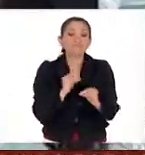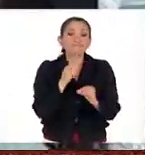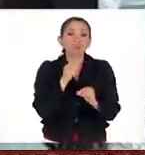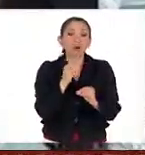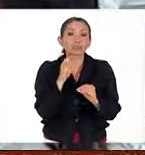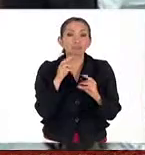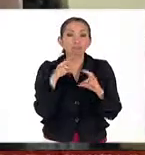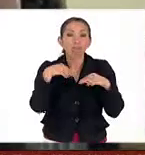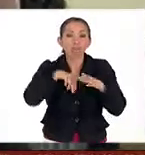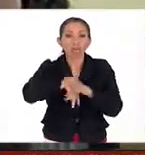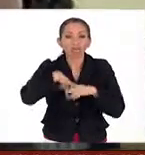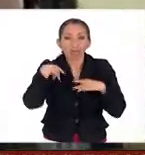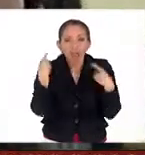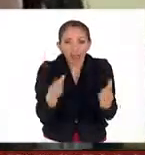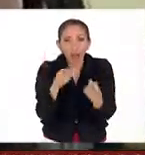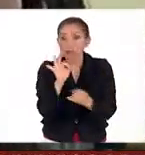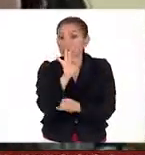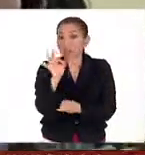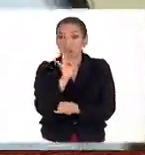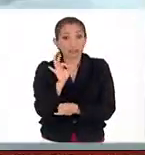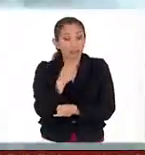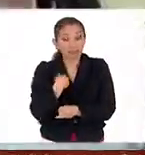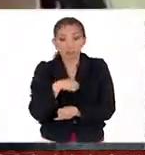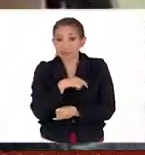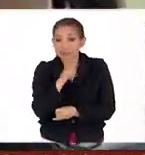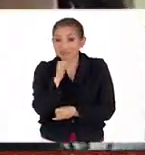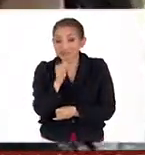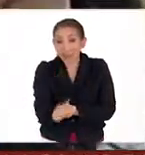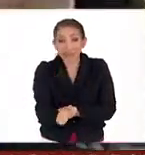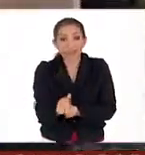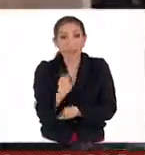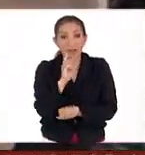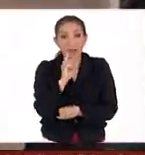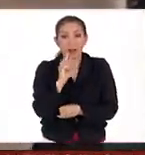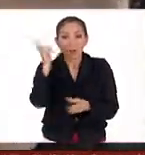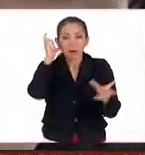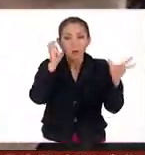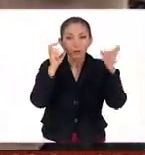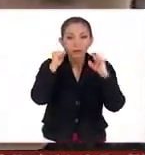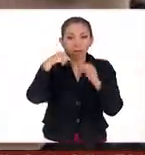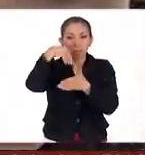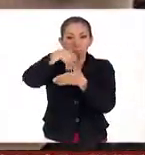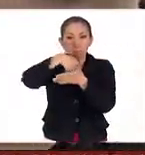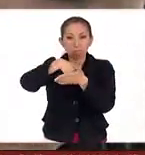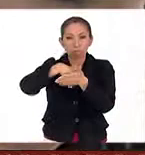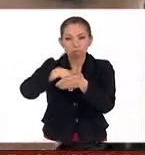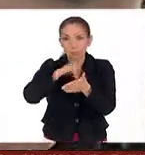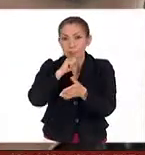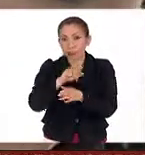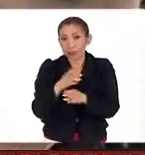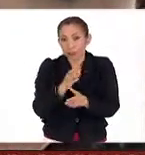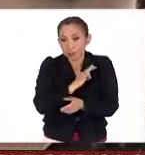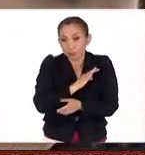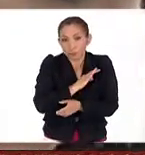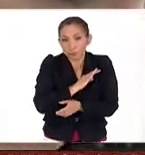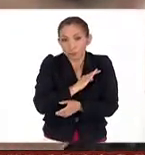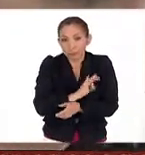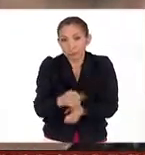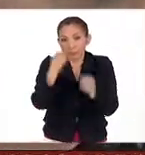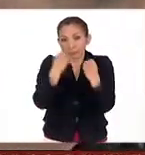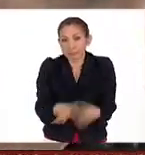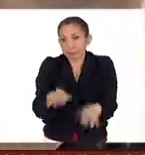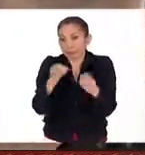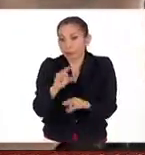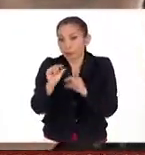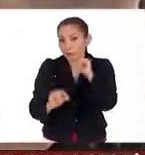vocales se pueden debilitar. Si nosotros no estamos usando bien nuestra audición, también hay mecanismos que se van a ir